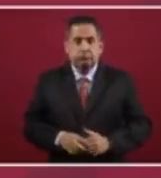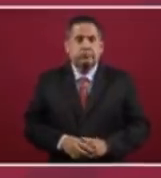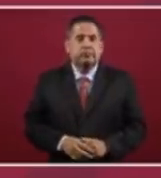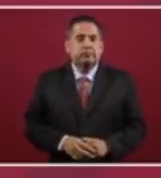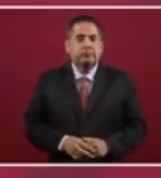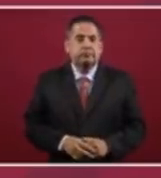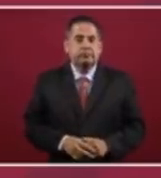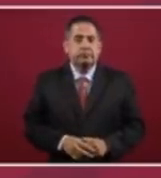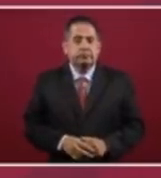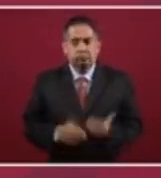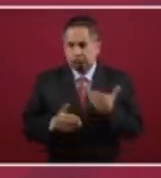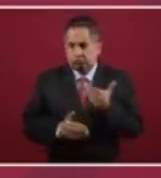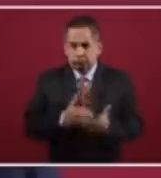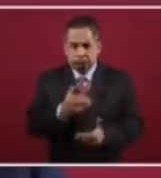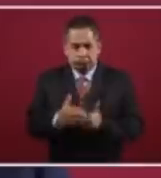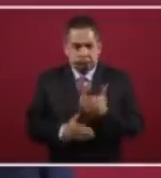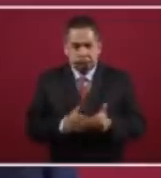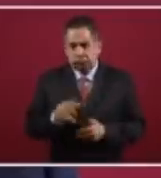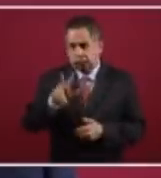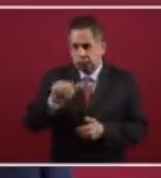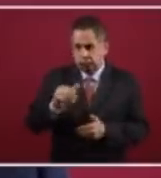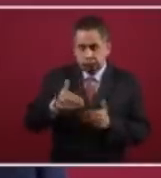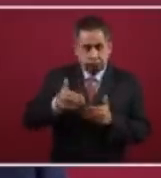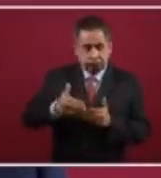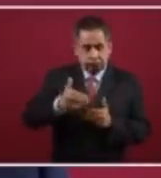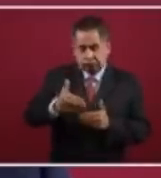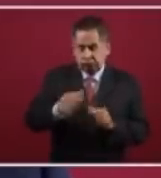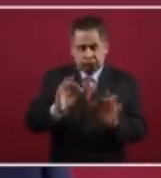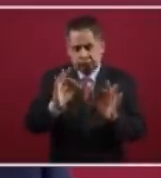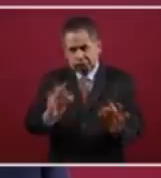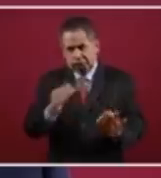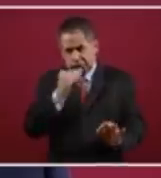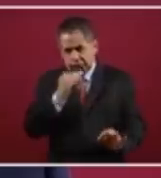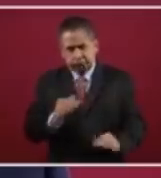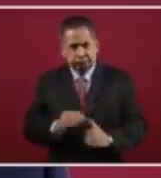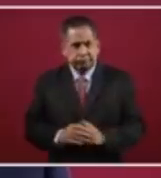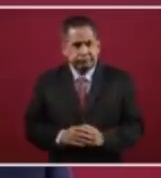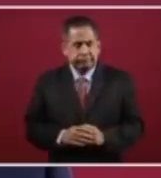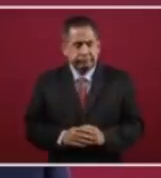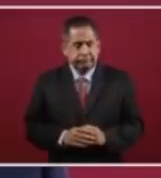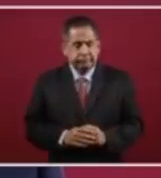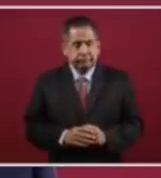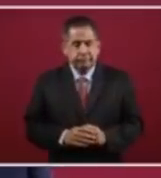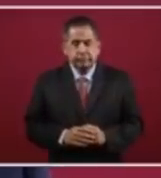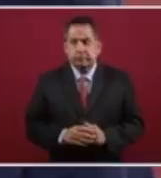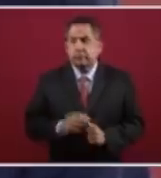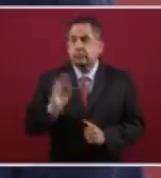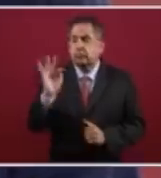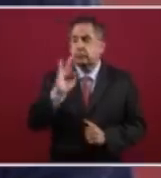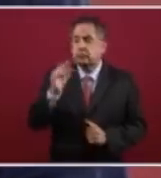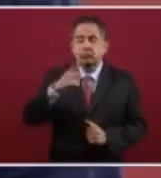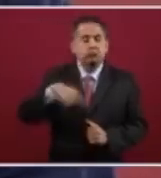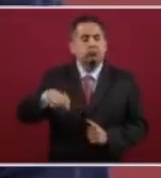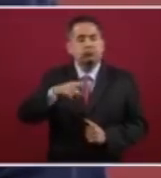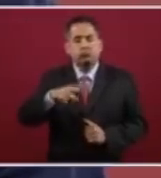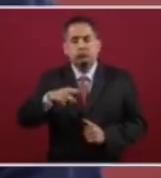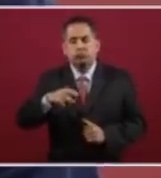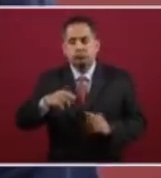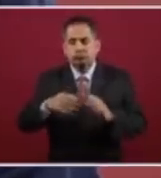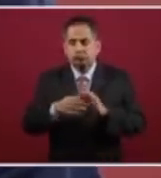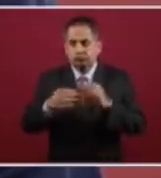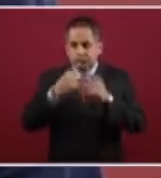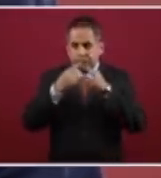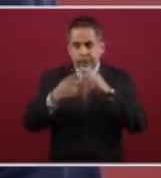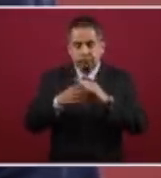Y se está avanzando en ese propósito. Y quienes traen cuentas